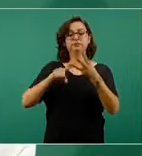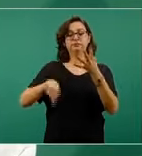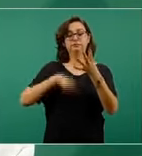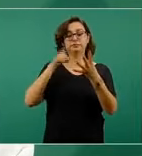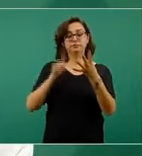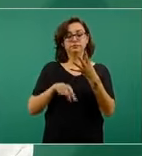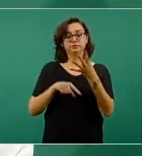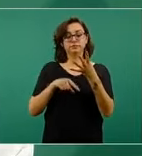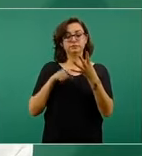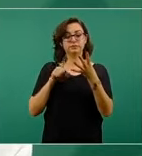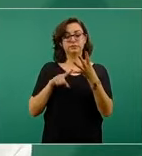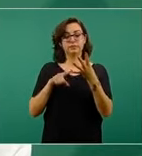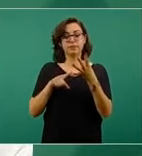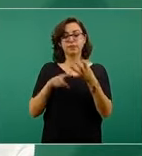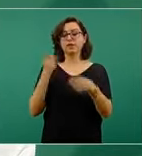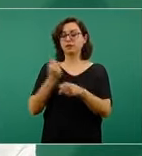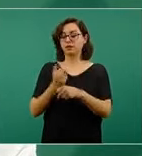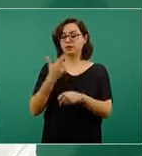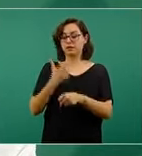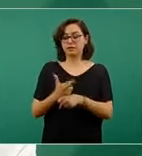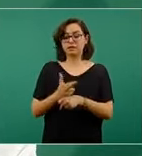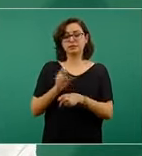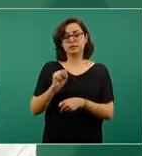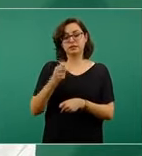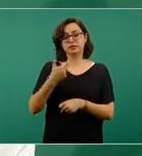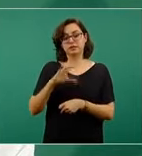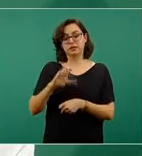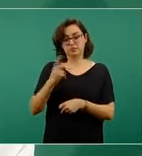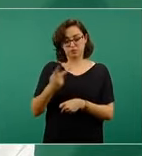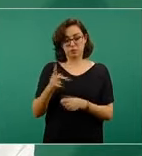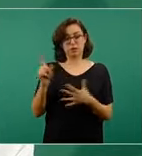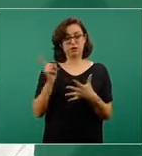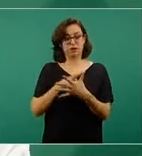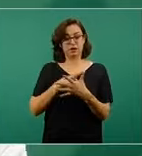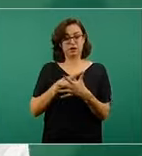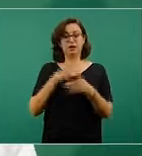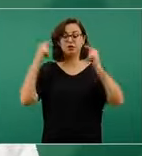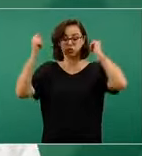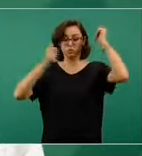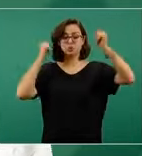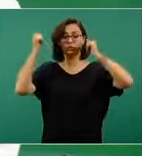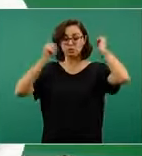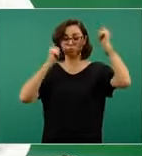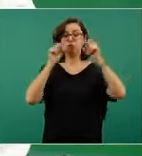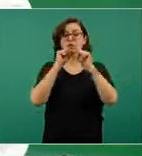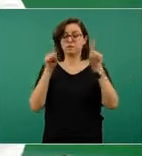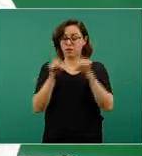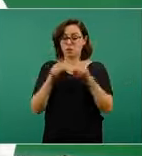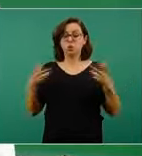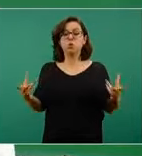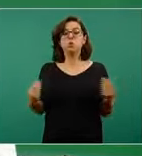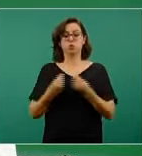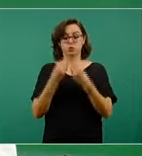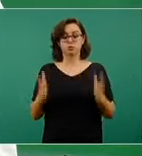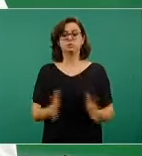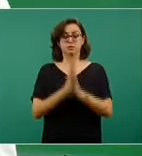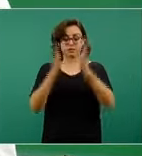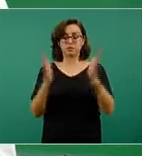participa ahora el secretario de Hacienda y el secretario de Turismo, Miguel Torruco, y desde luego la Secretaría de